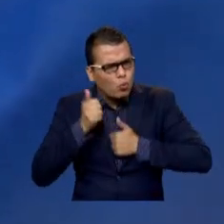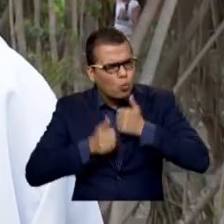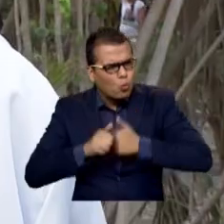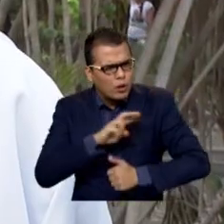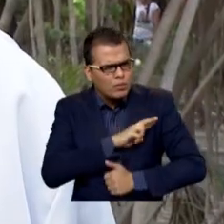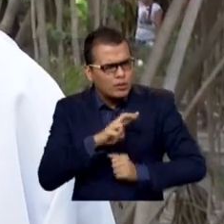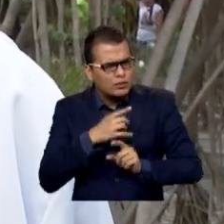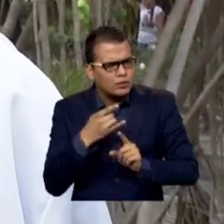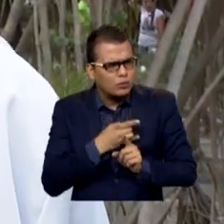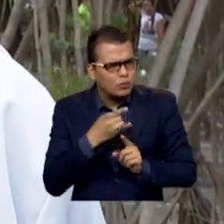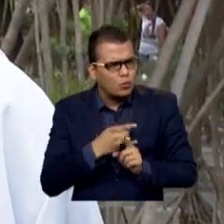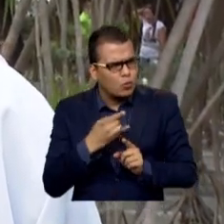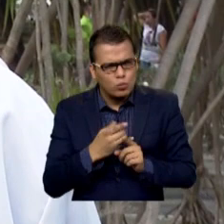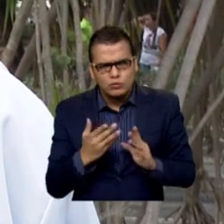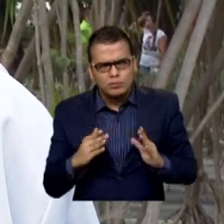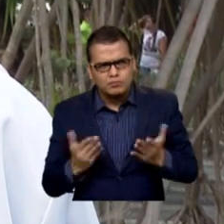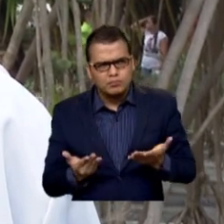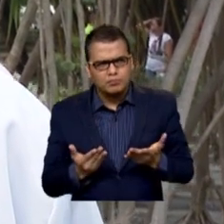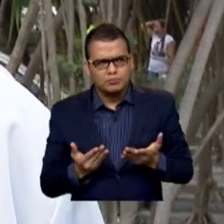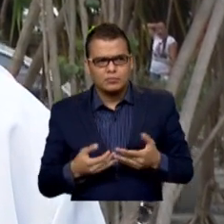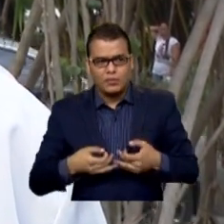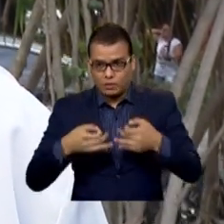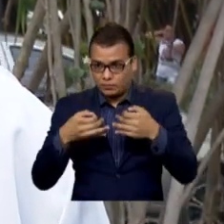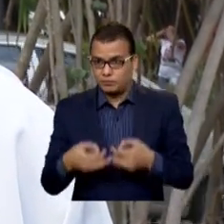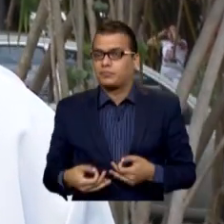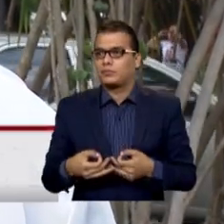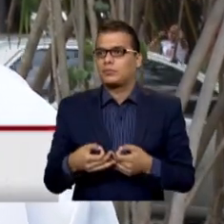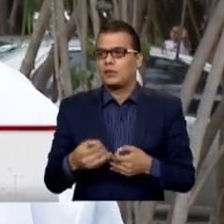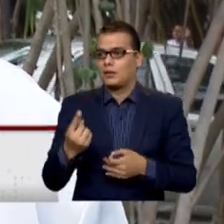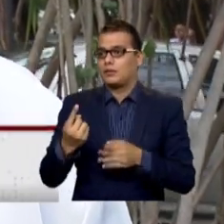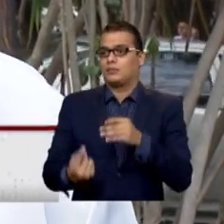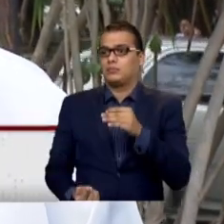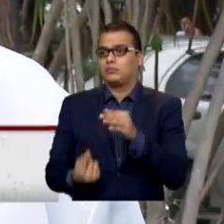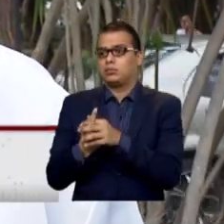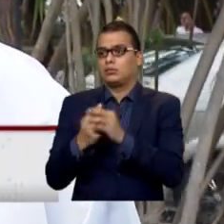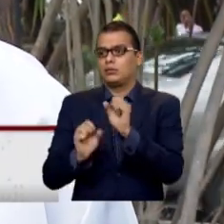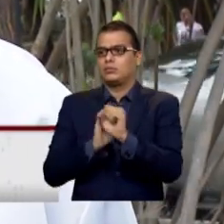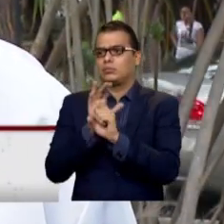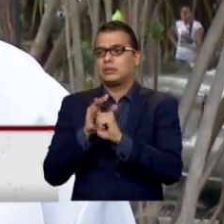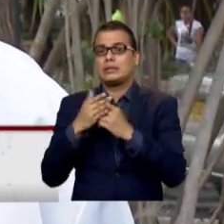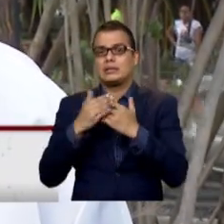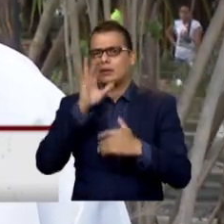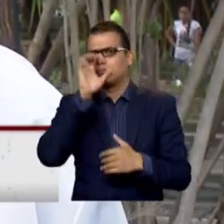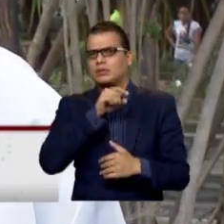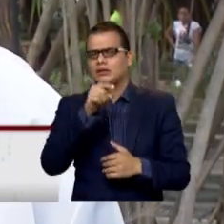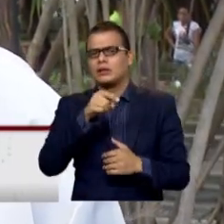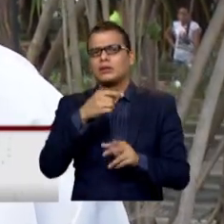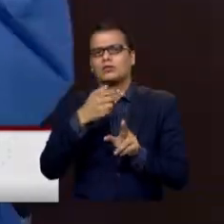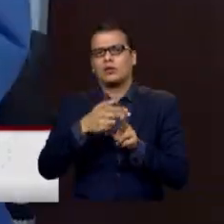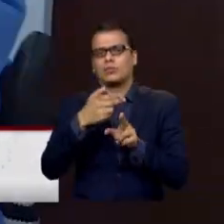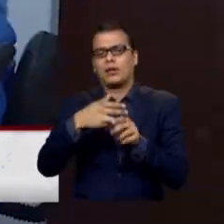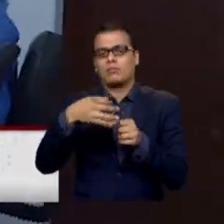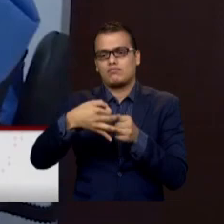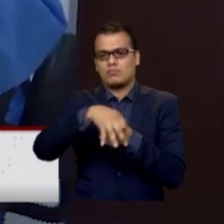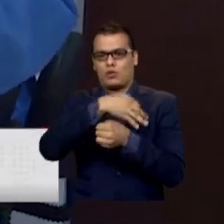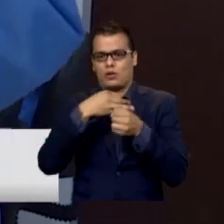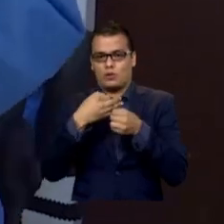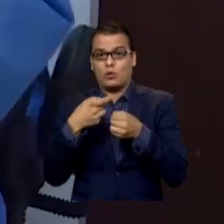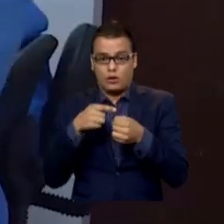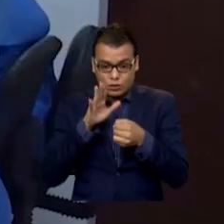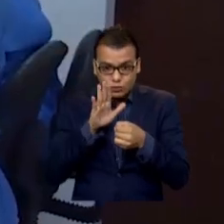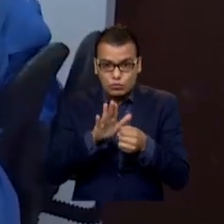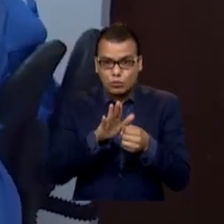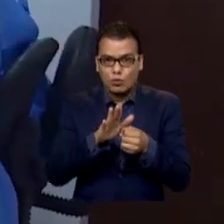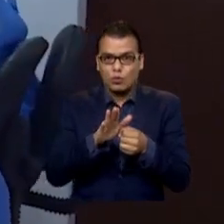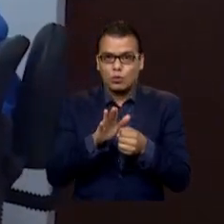Valle? Las que venimos haciendo desde el principio de la pandemia son las que se definen como pruebas moleculares, o